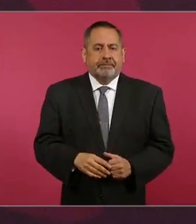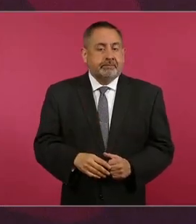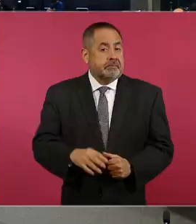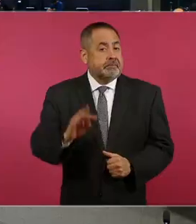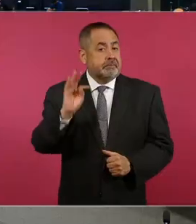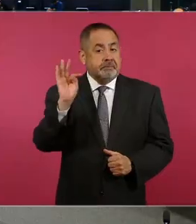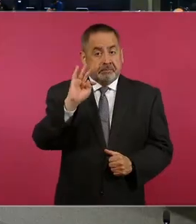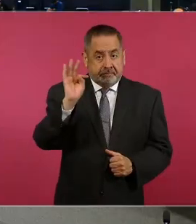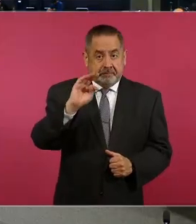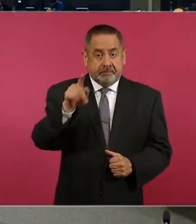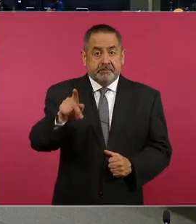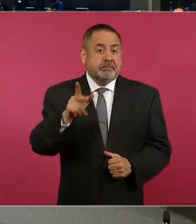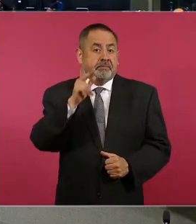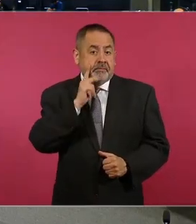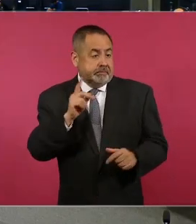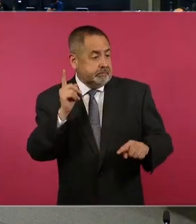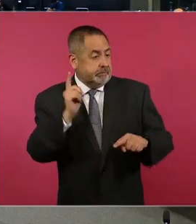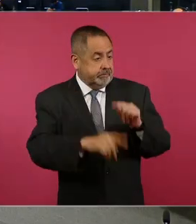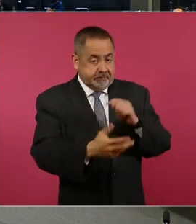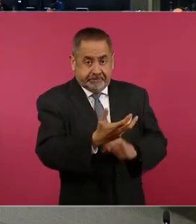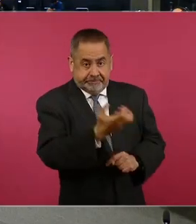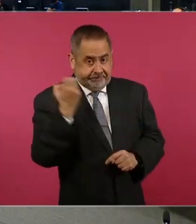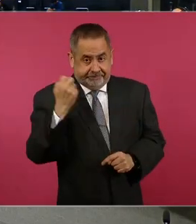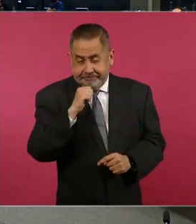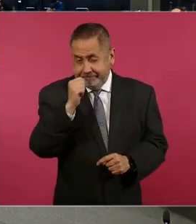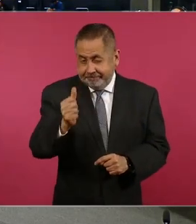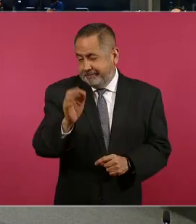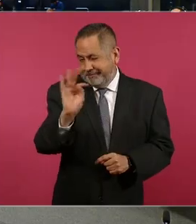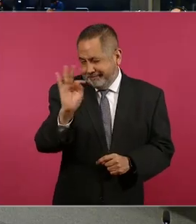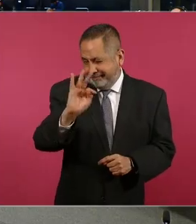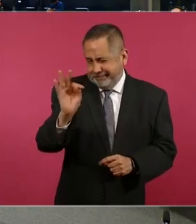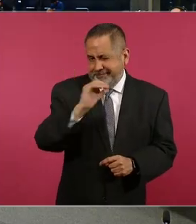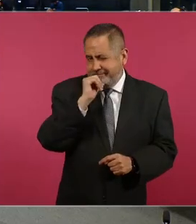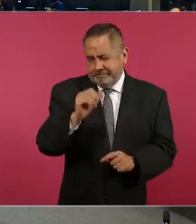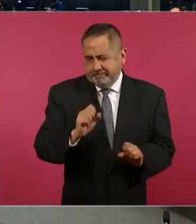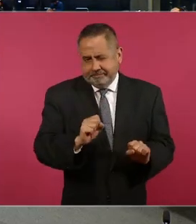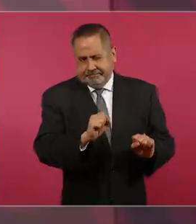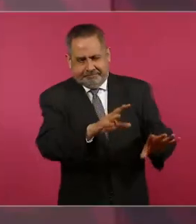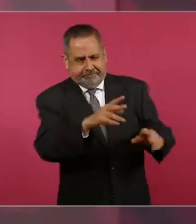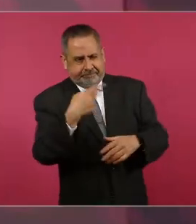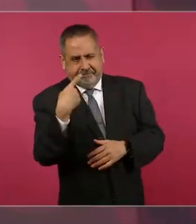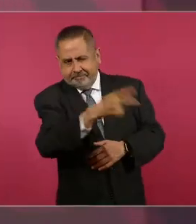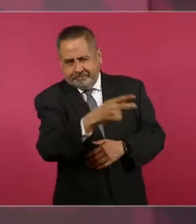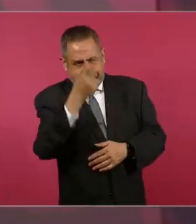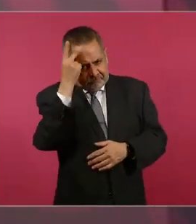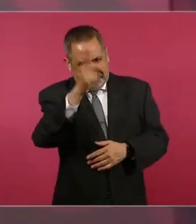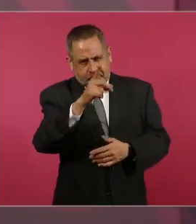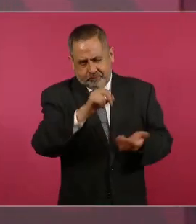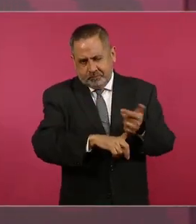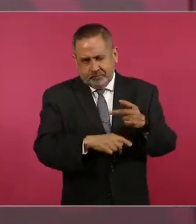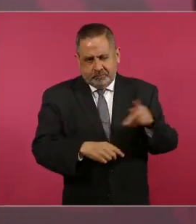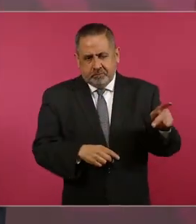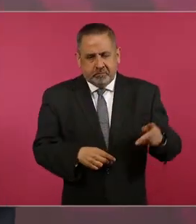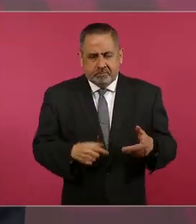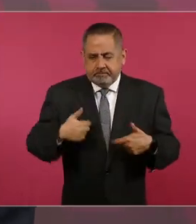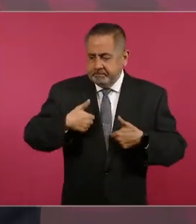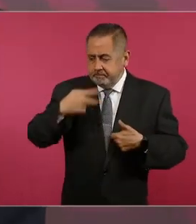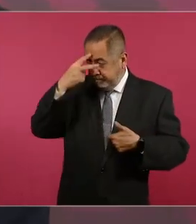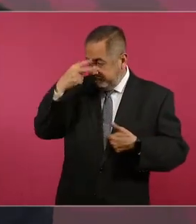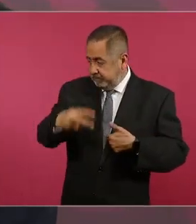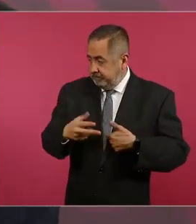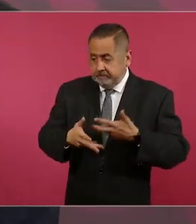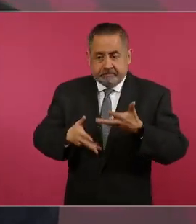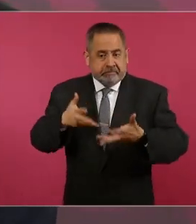petróleo no se hubiese recuperado, no hubiese contado México